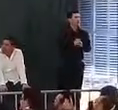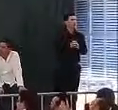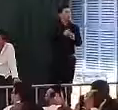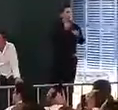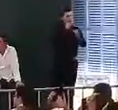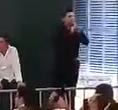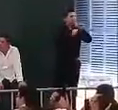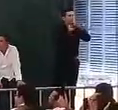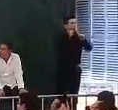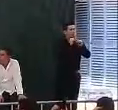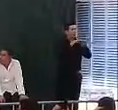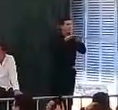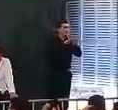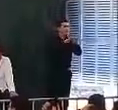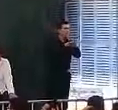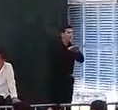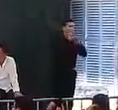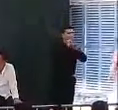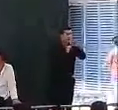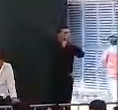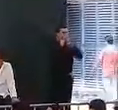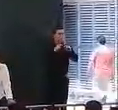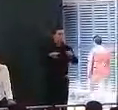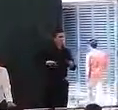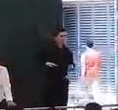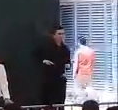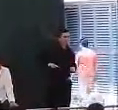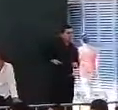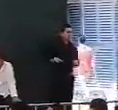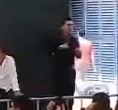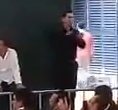vamos avanzando en el gobierno.